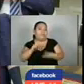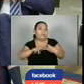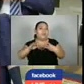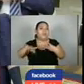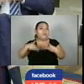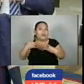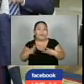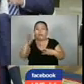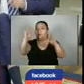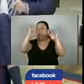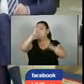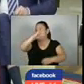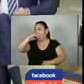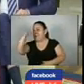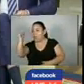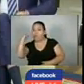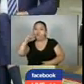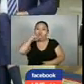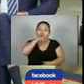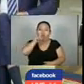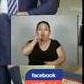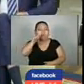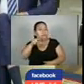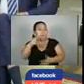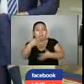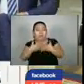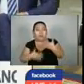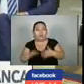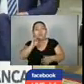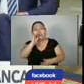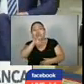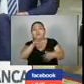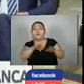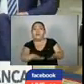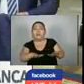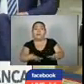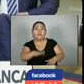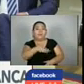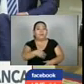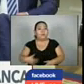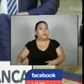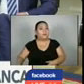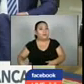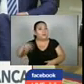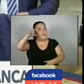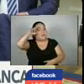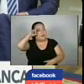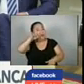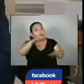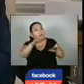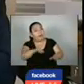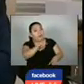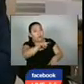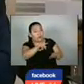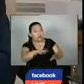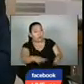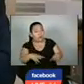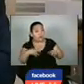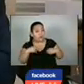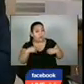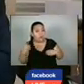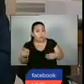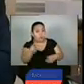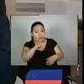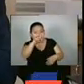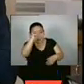la invasión rusa en Ucrania, entre otros. Biden agradeció a su homólogo la implementación de medidas para aceptar más trabajadores